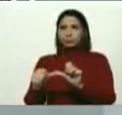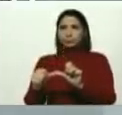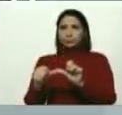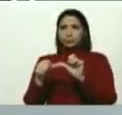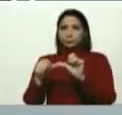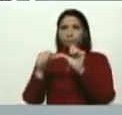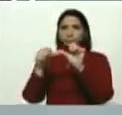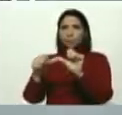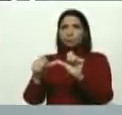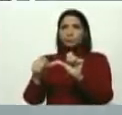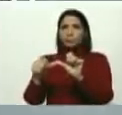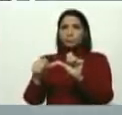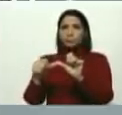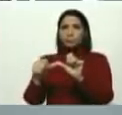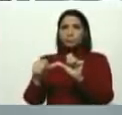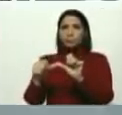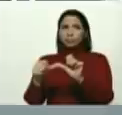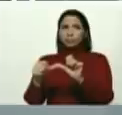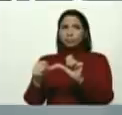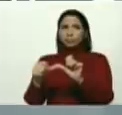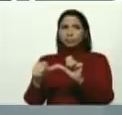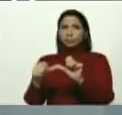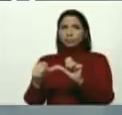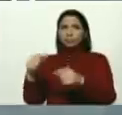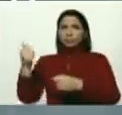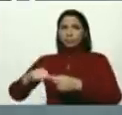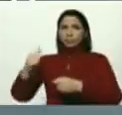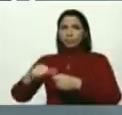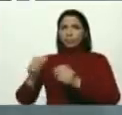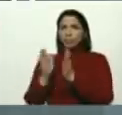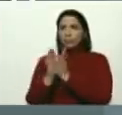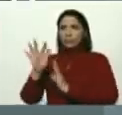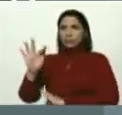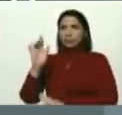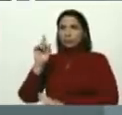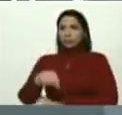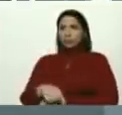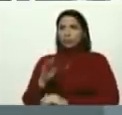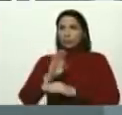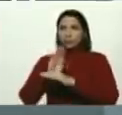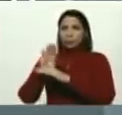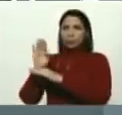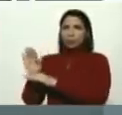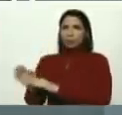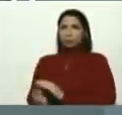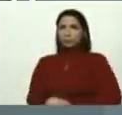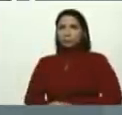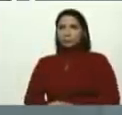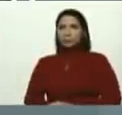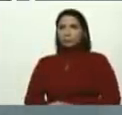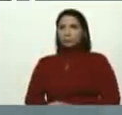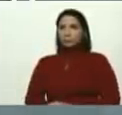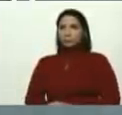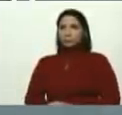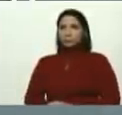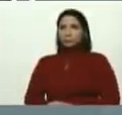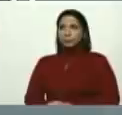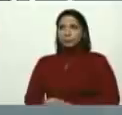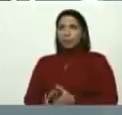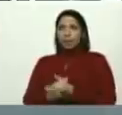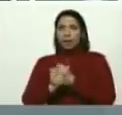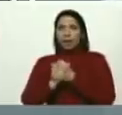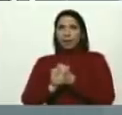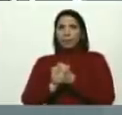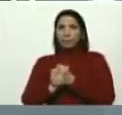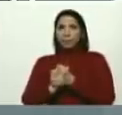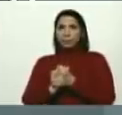que se mantienen, ¿no? Y en Maracaibo y San Francisco también, los cuidados, ya saben, compañeros,